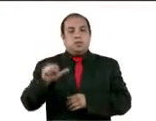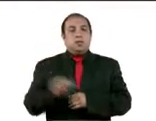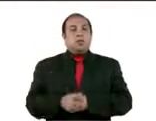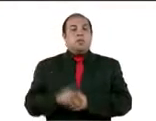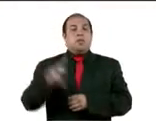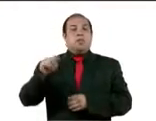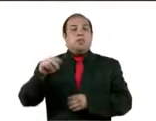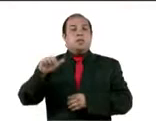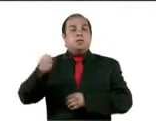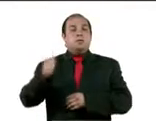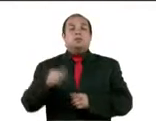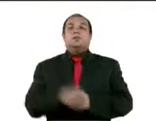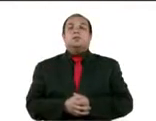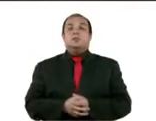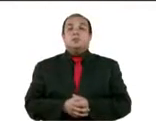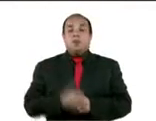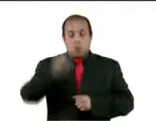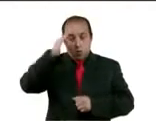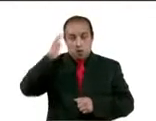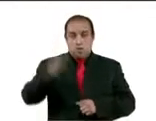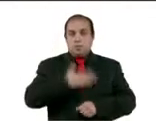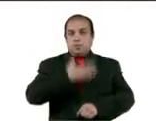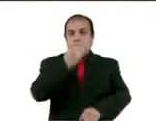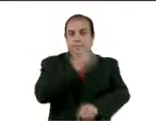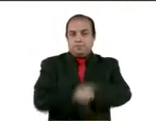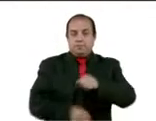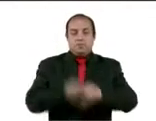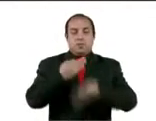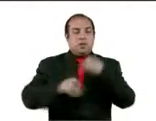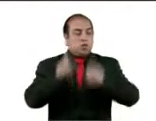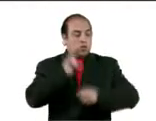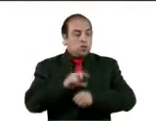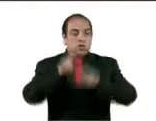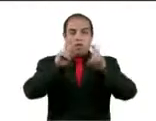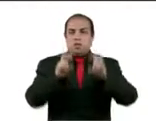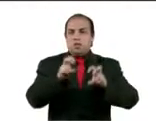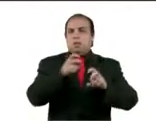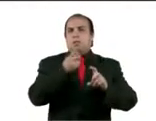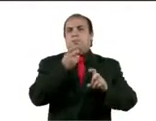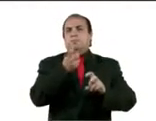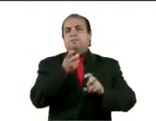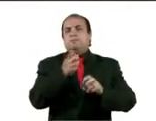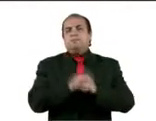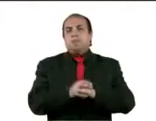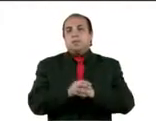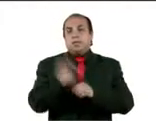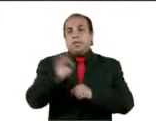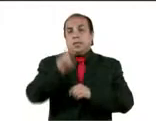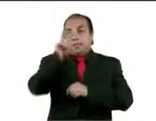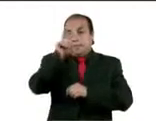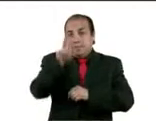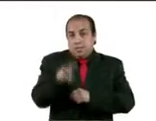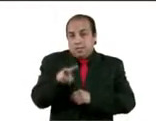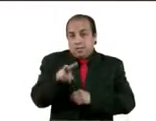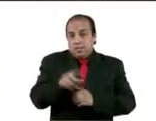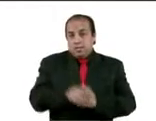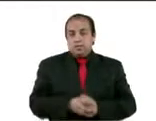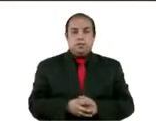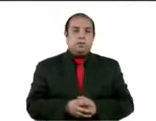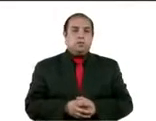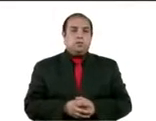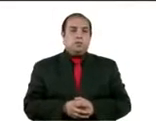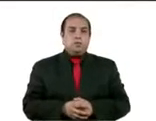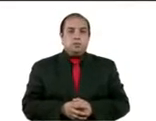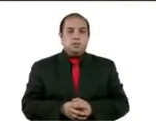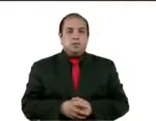Hola, buenas tardes a todas y todos. Sobre este tema, doctora, en caso de que sí sea verdad y que